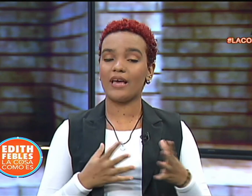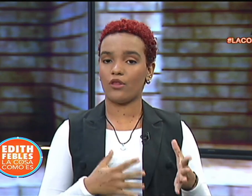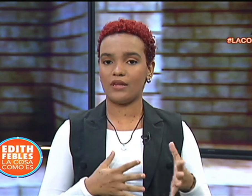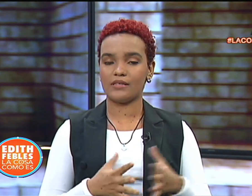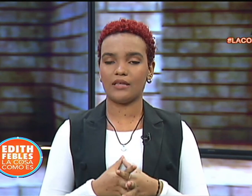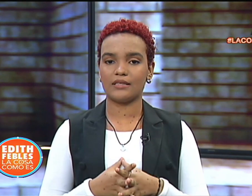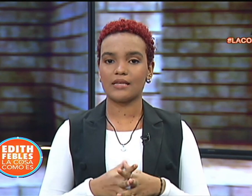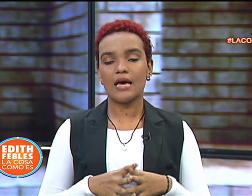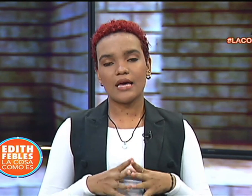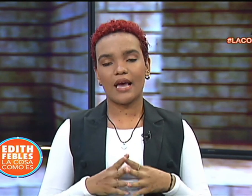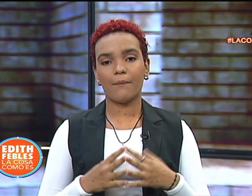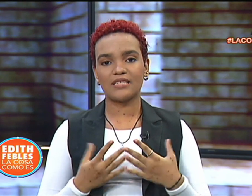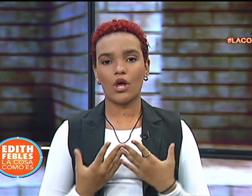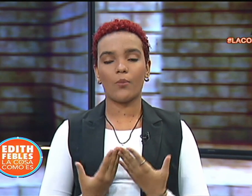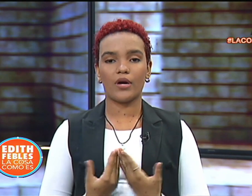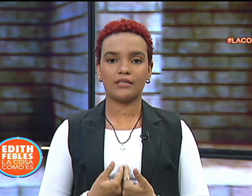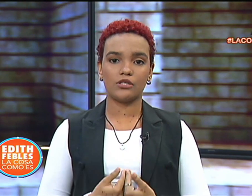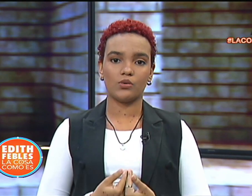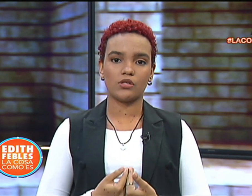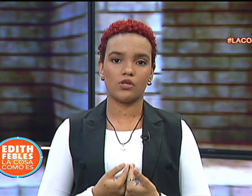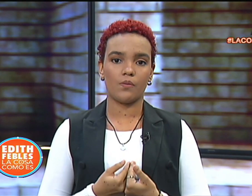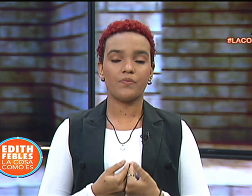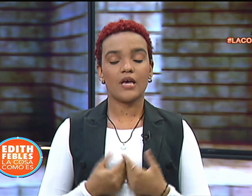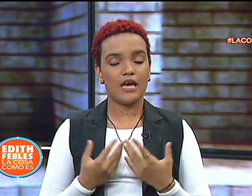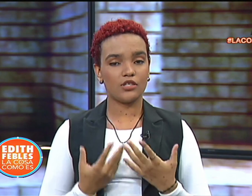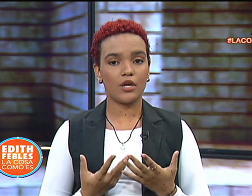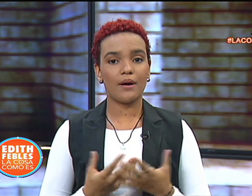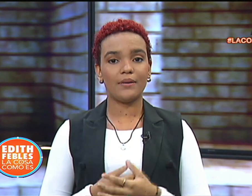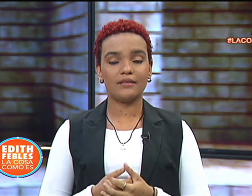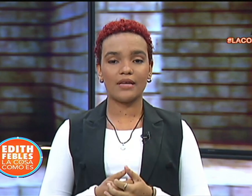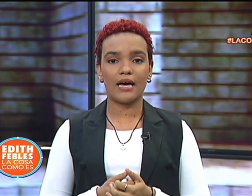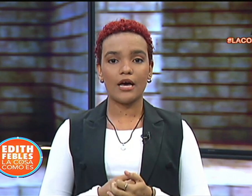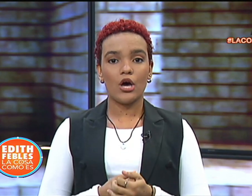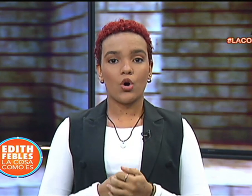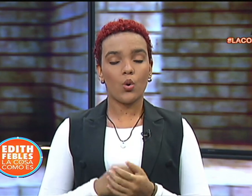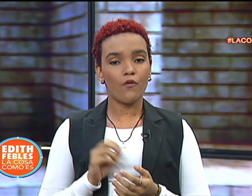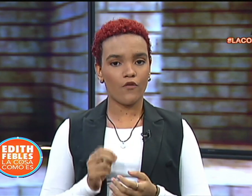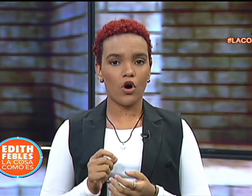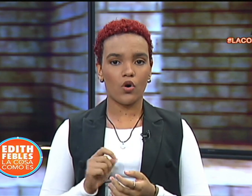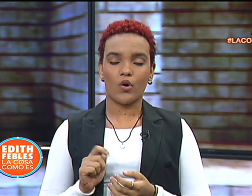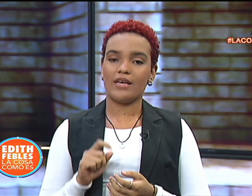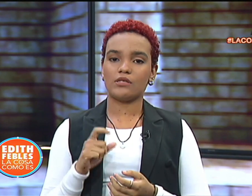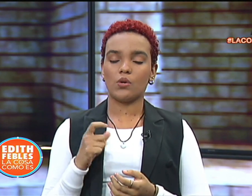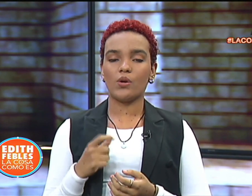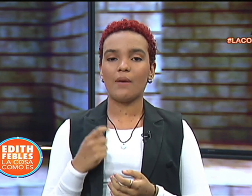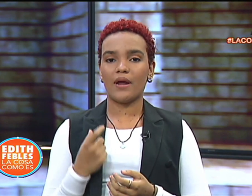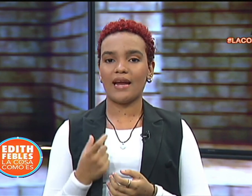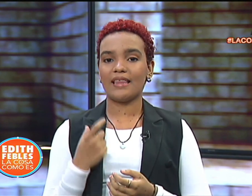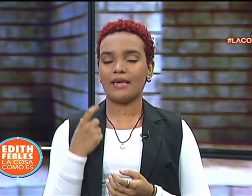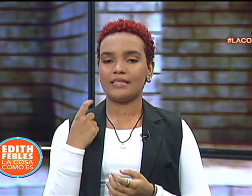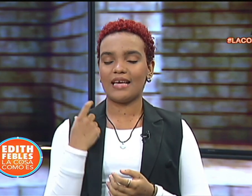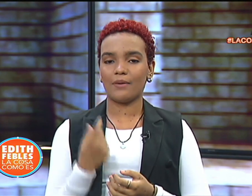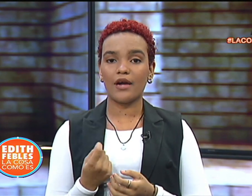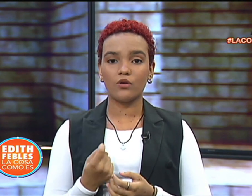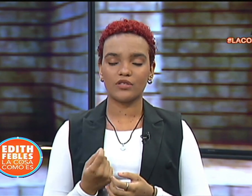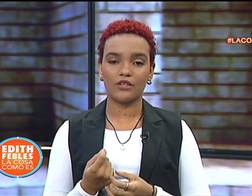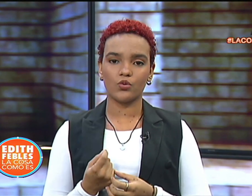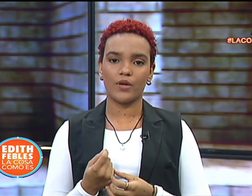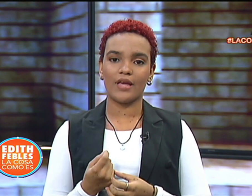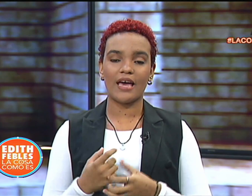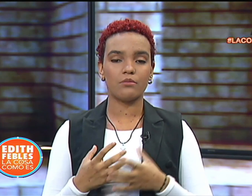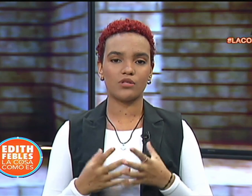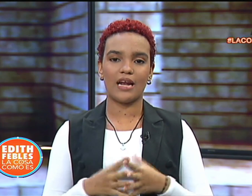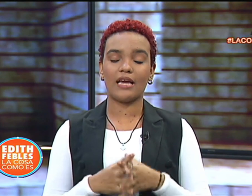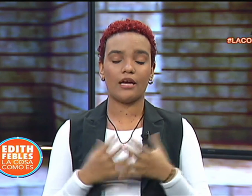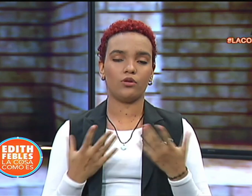las jóvenes adolescentes que han pasado por esta situación esto le va a brindar un foco es una manera de llevarlos a